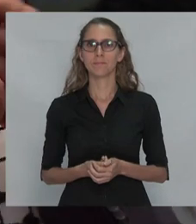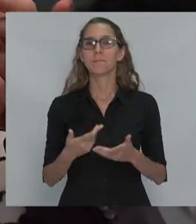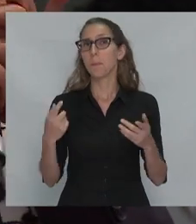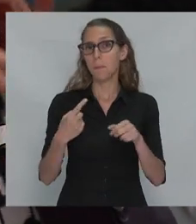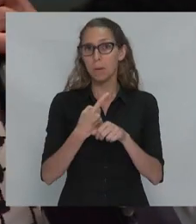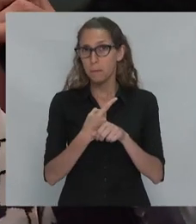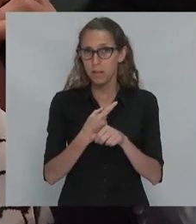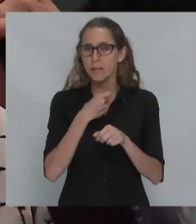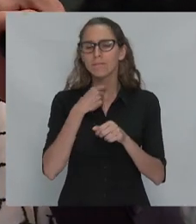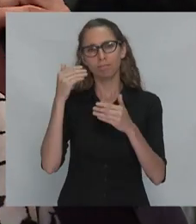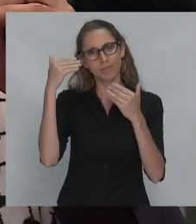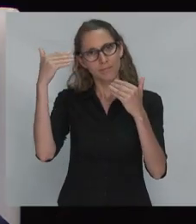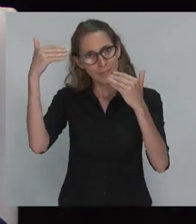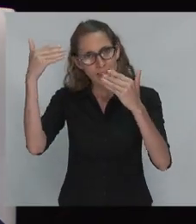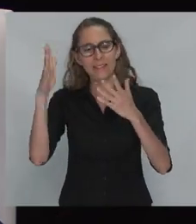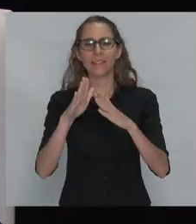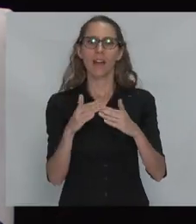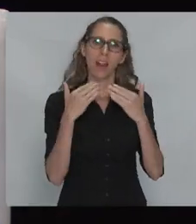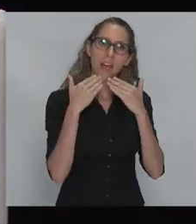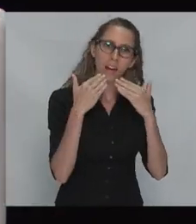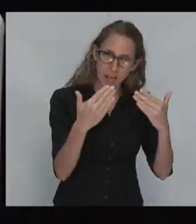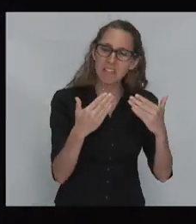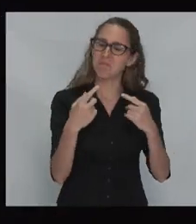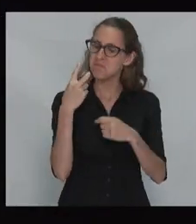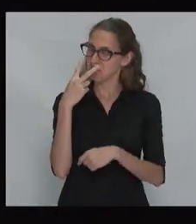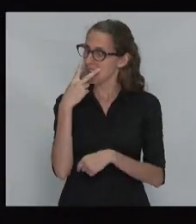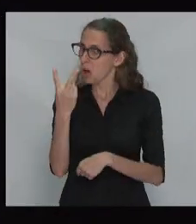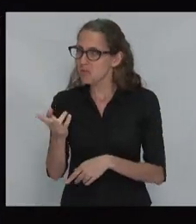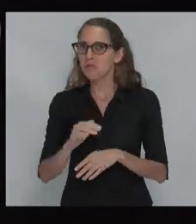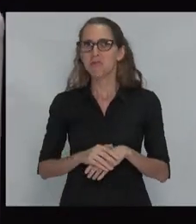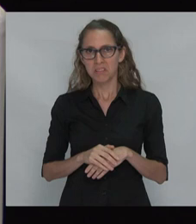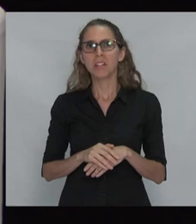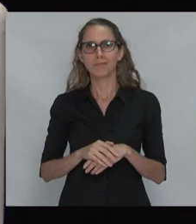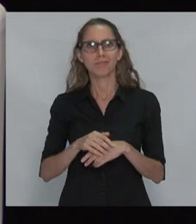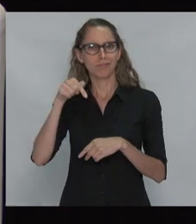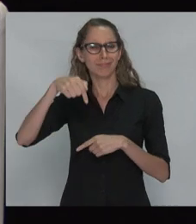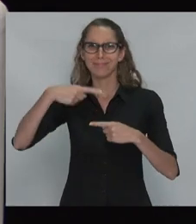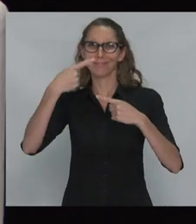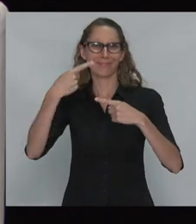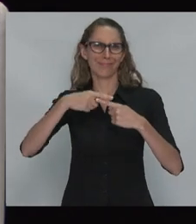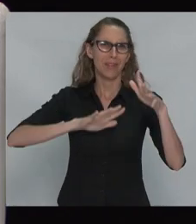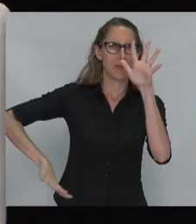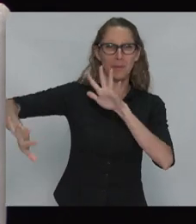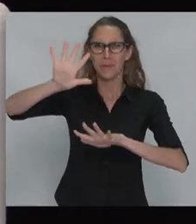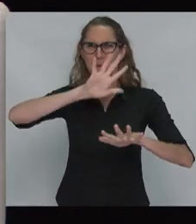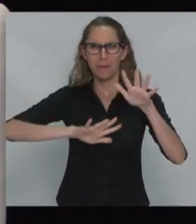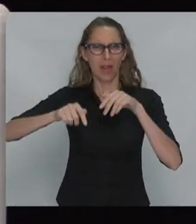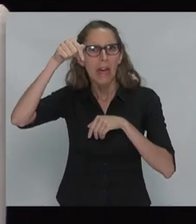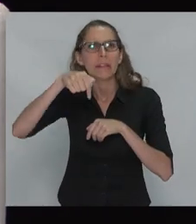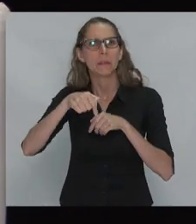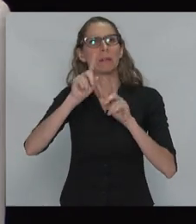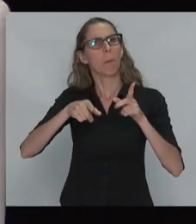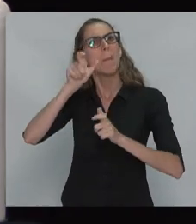Para empezar, yo quiero felicitar, agradecer y reconocer a este gran evento y a los